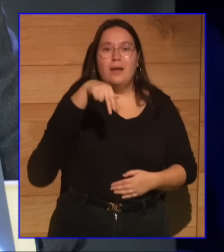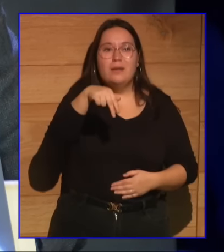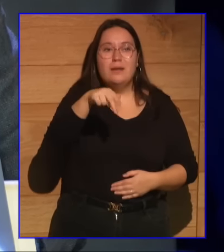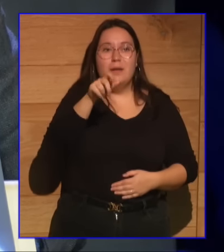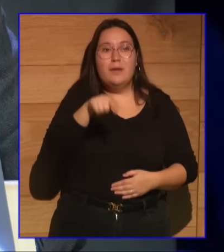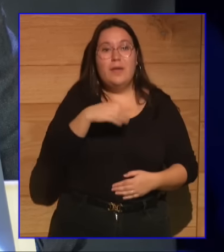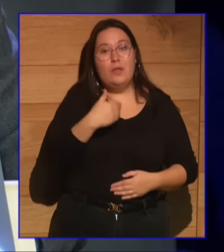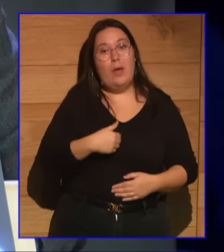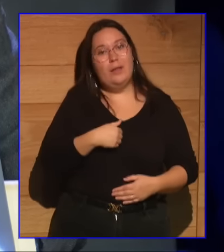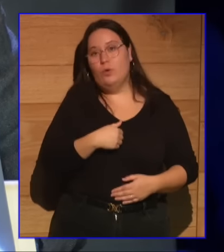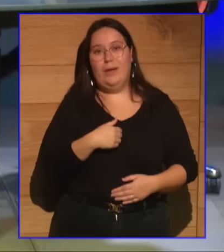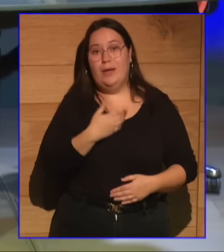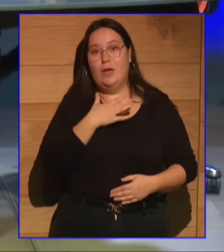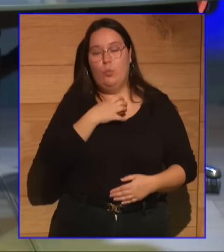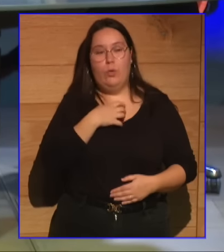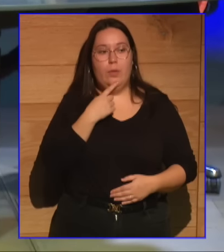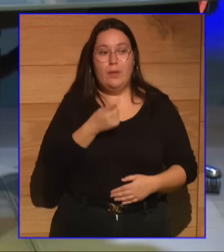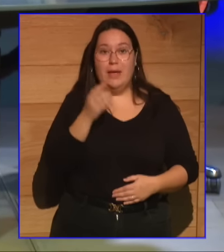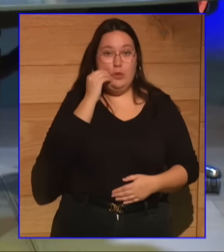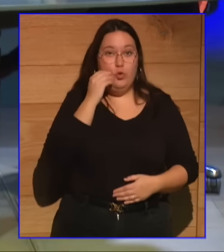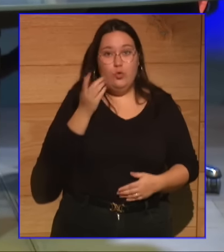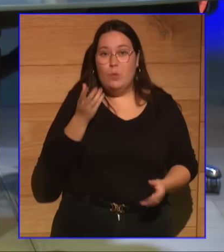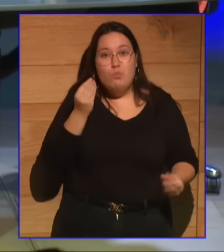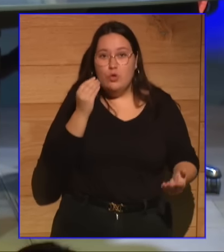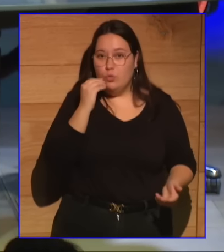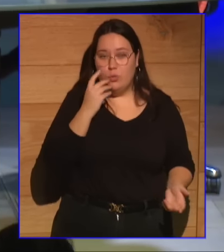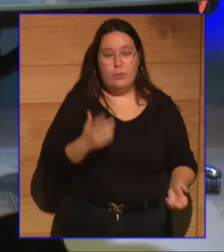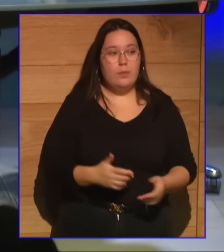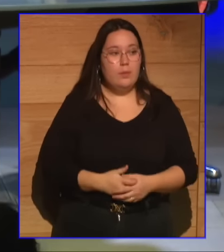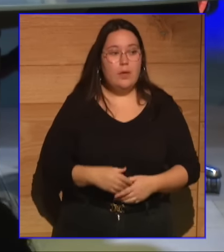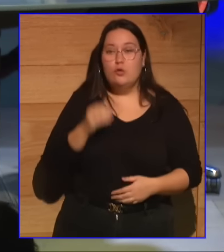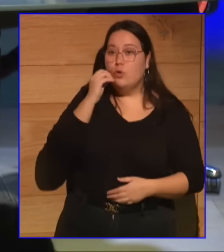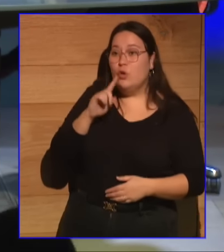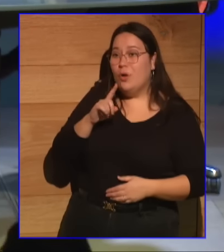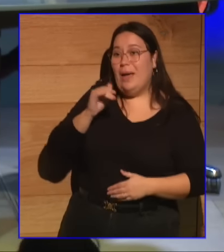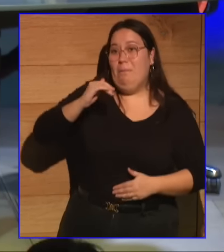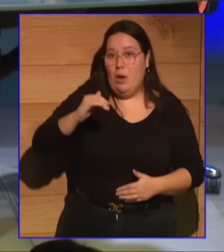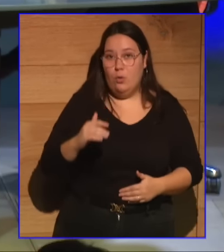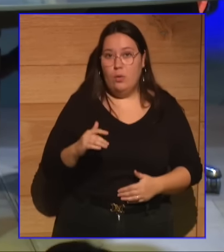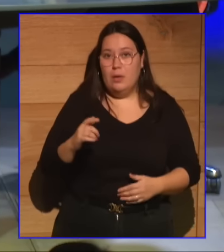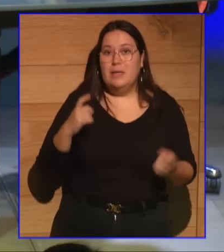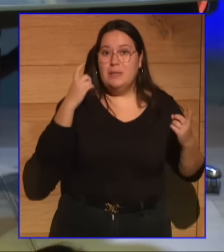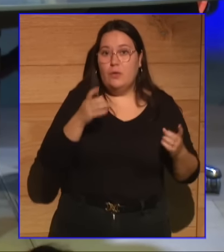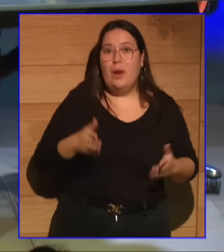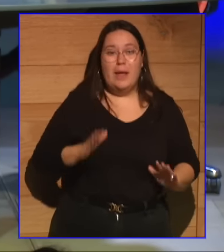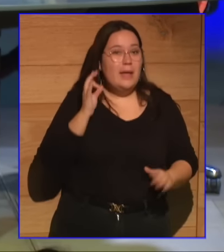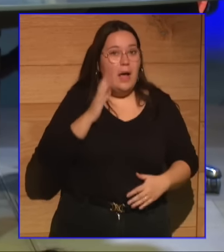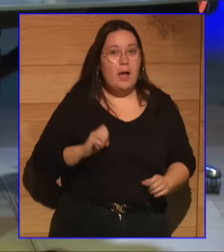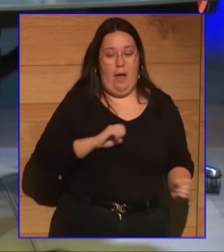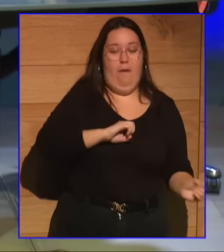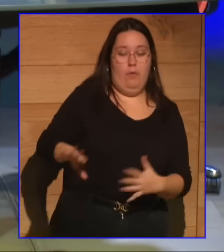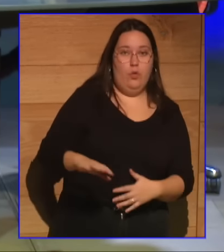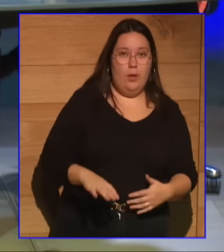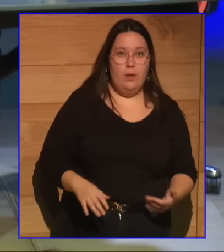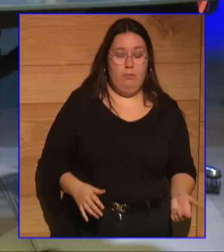Iba a usar un adjetivo que no quiero usar. Es tonto también. Muy tonto. No, pero no es tonto, es que es malo. Es que está todo el tiempo dejando a la hija abandonada. Sí. Es